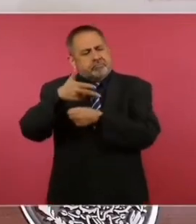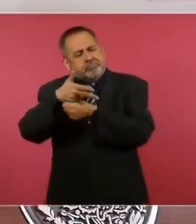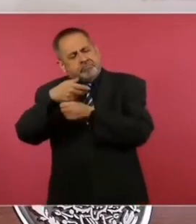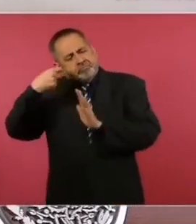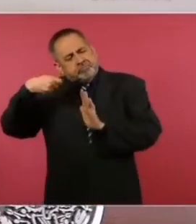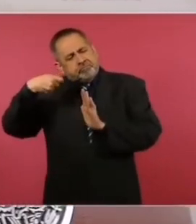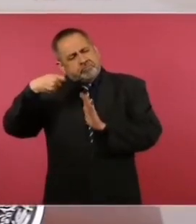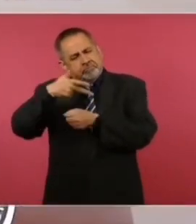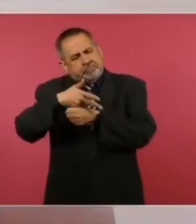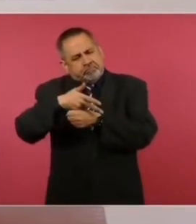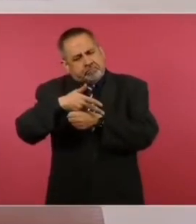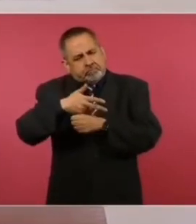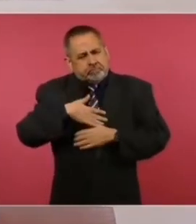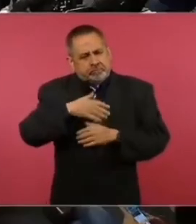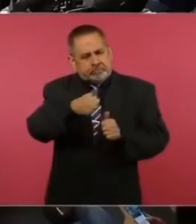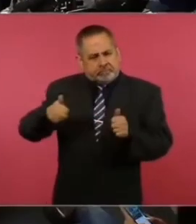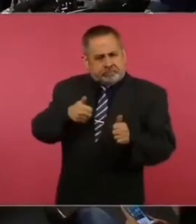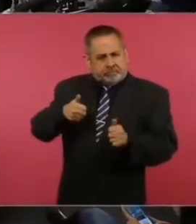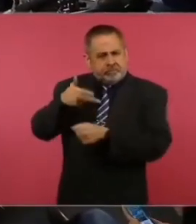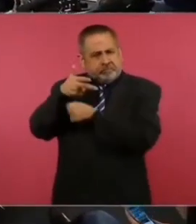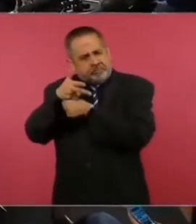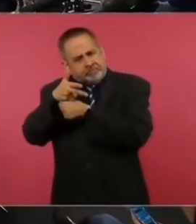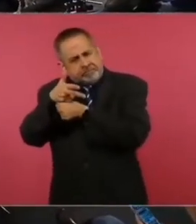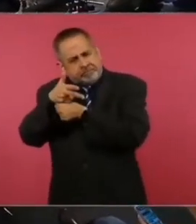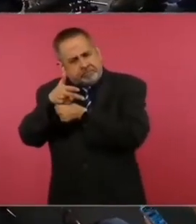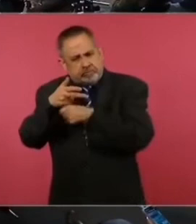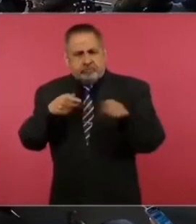filmación detrás de cámara?